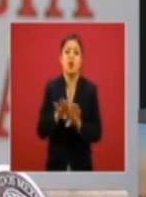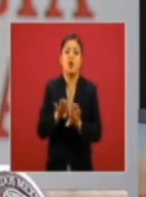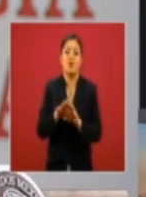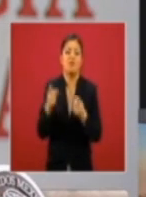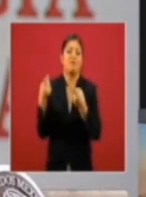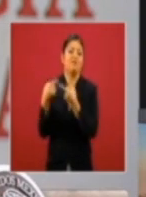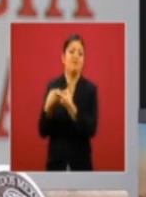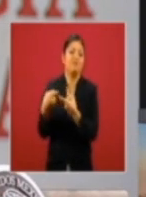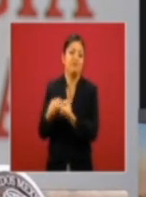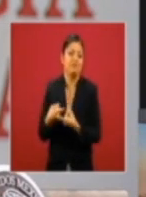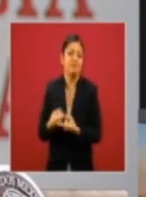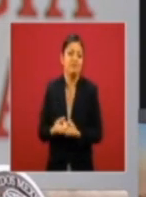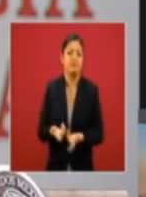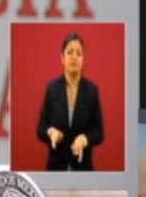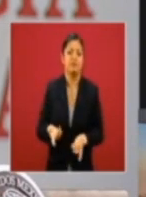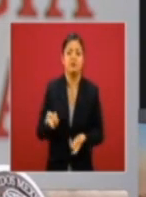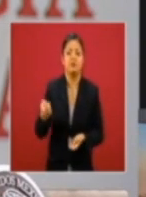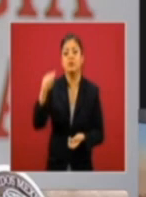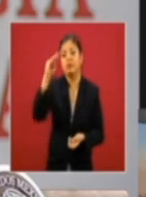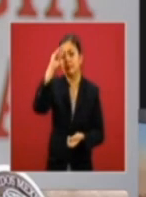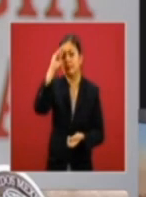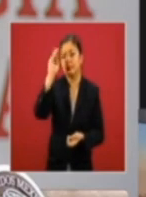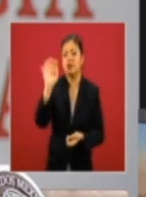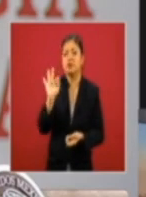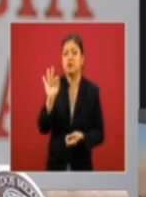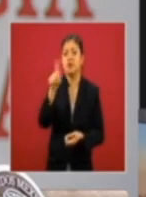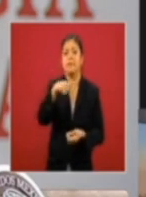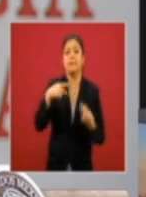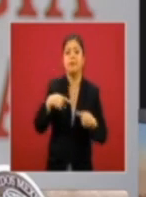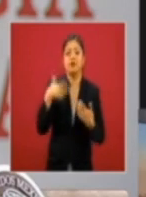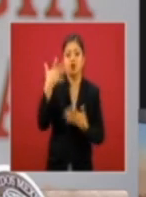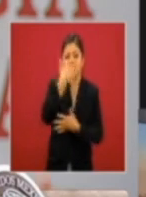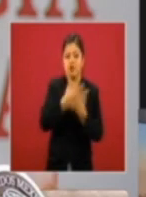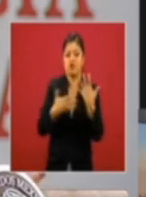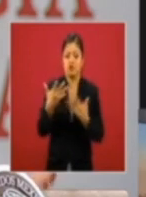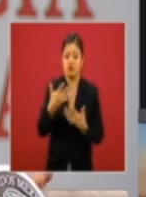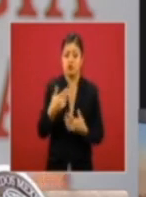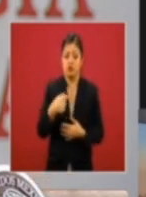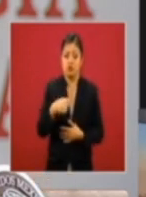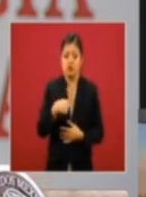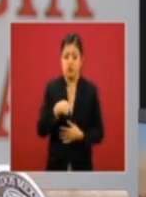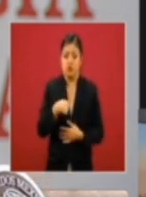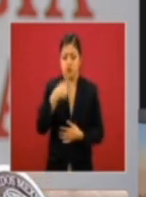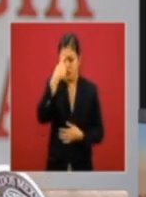la información y quizá en confundir al público. Y nos parece importante,